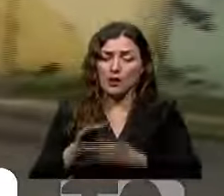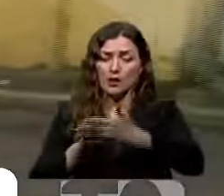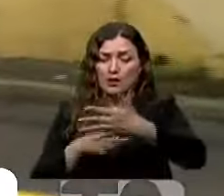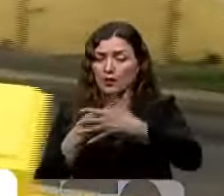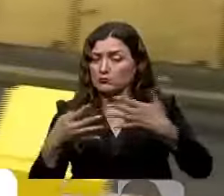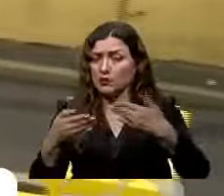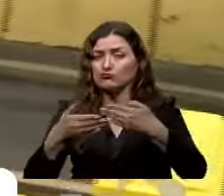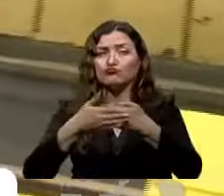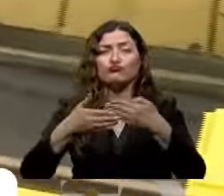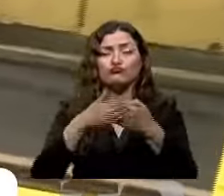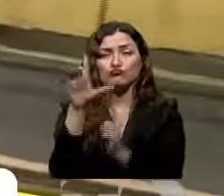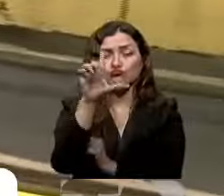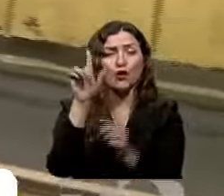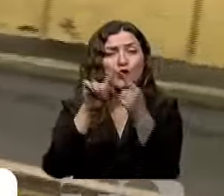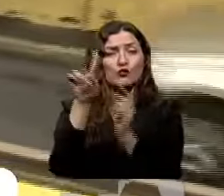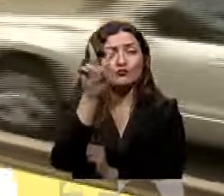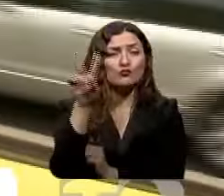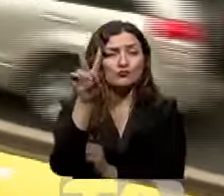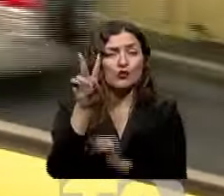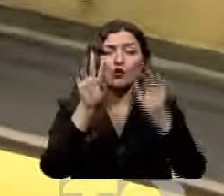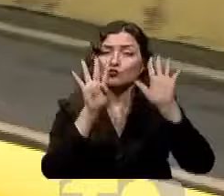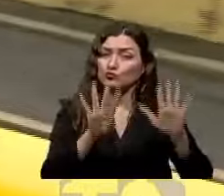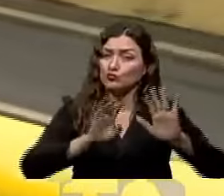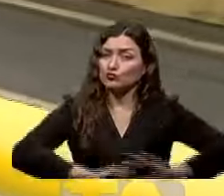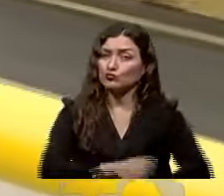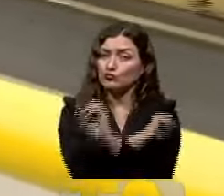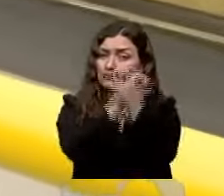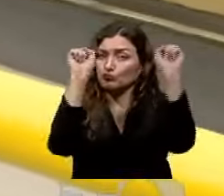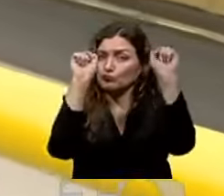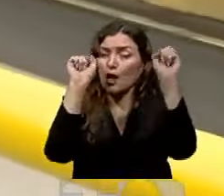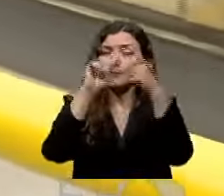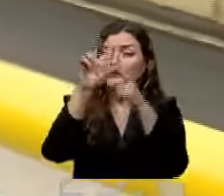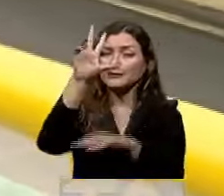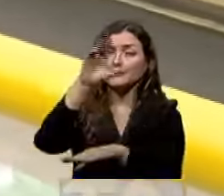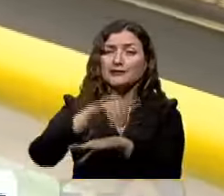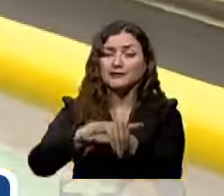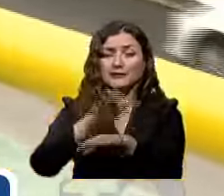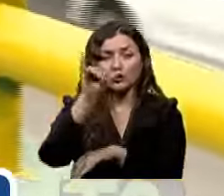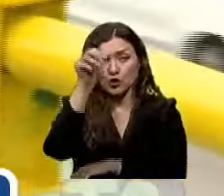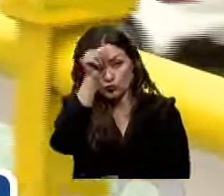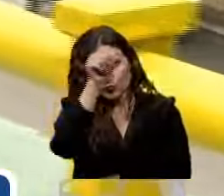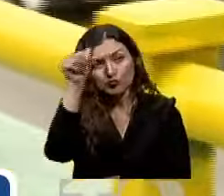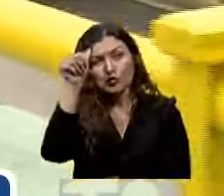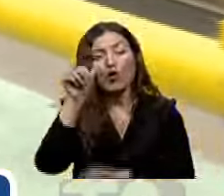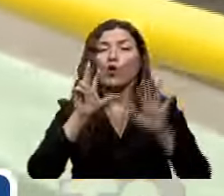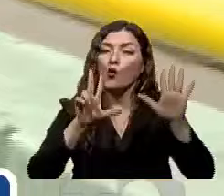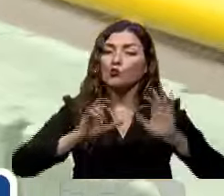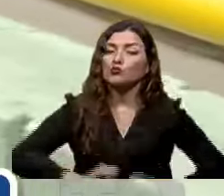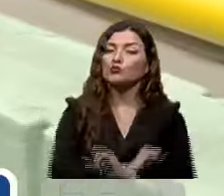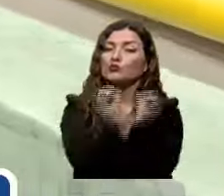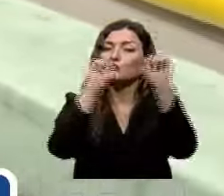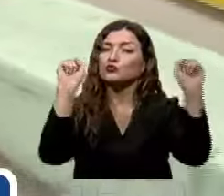los cierres es de lunes a viernes entre las 9 de la mañana y las 15 horas, sábados y domingos de 8 de la mañana